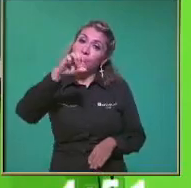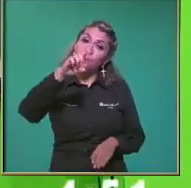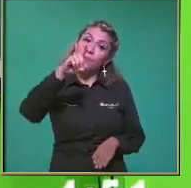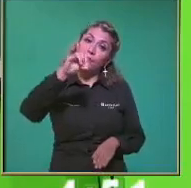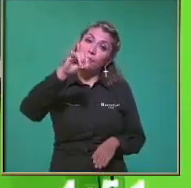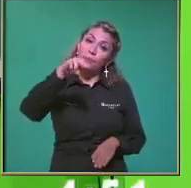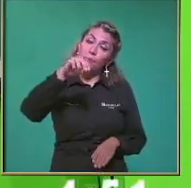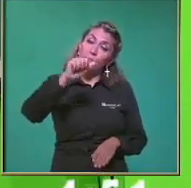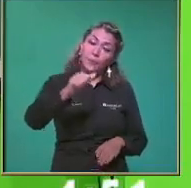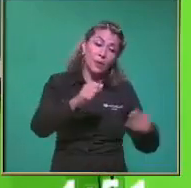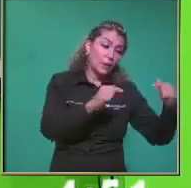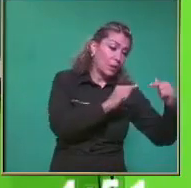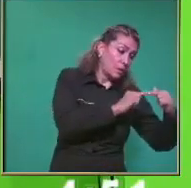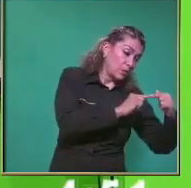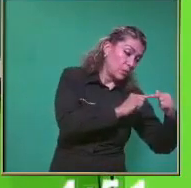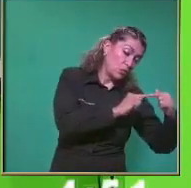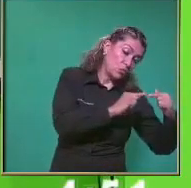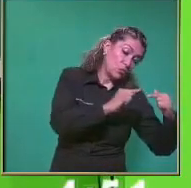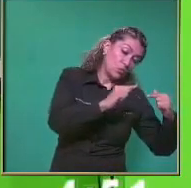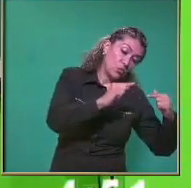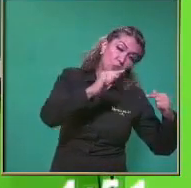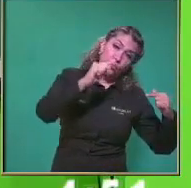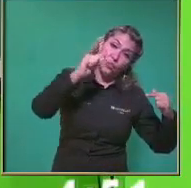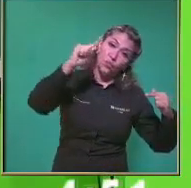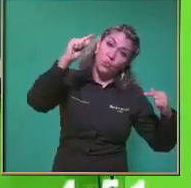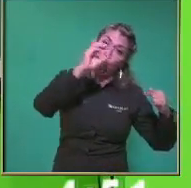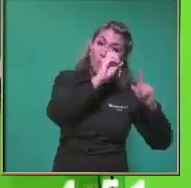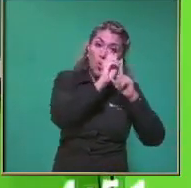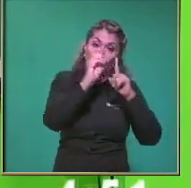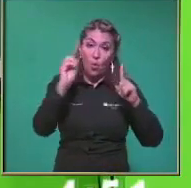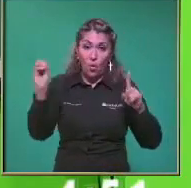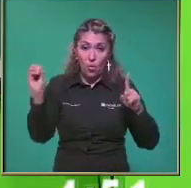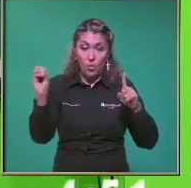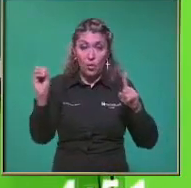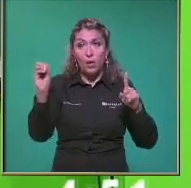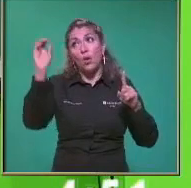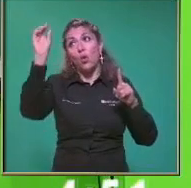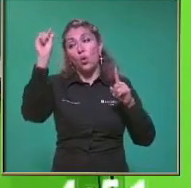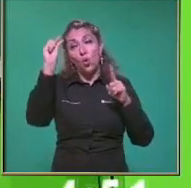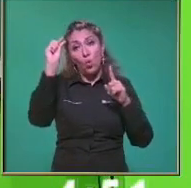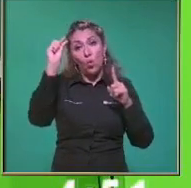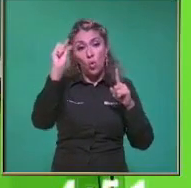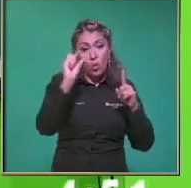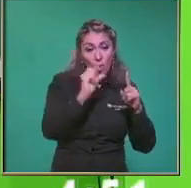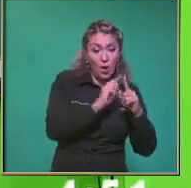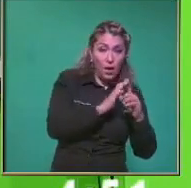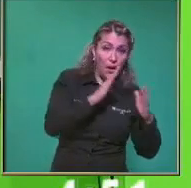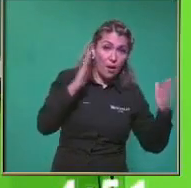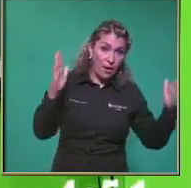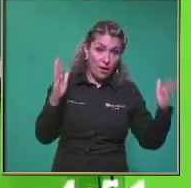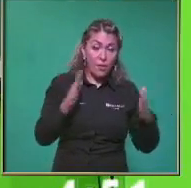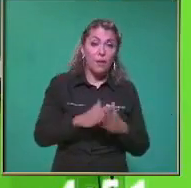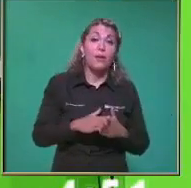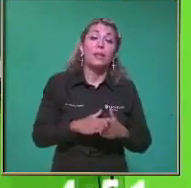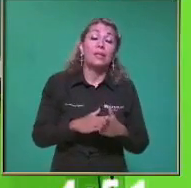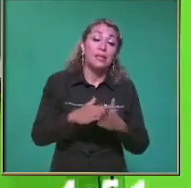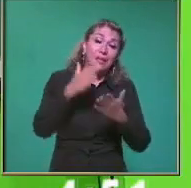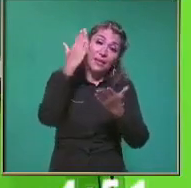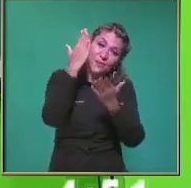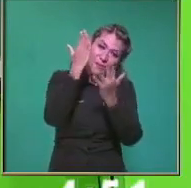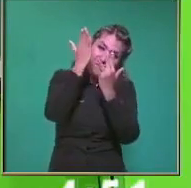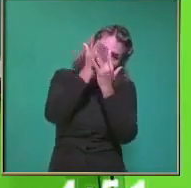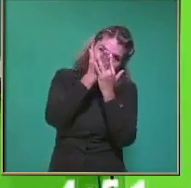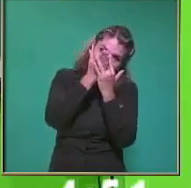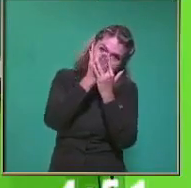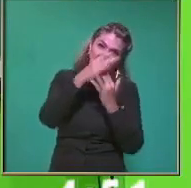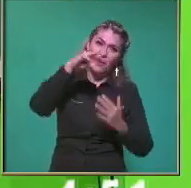sea del más chico al más grande o del más grande al más chico. Y el dato que está en medio, esa es la mediana.